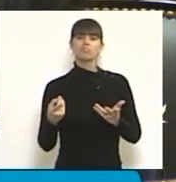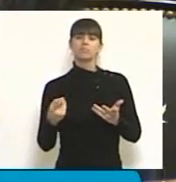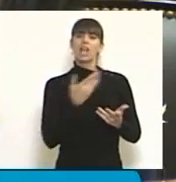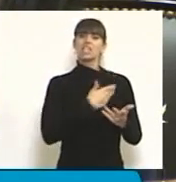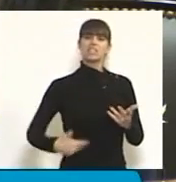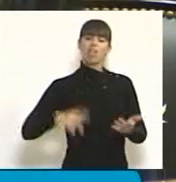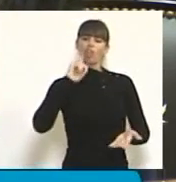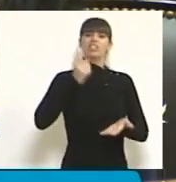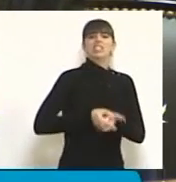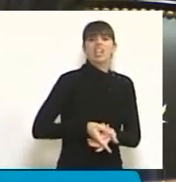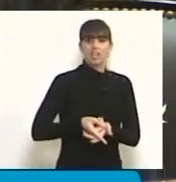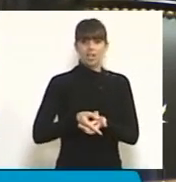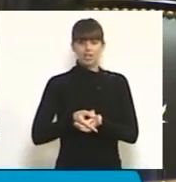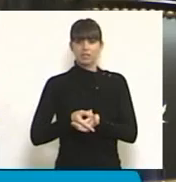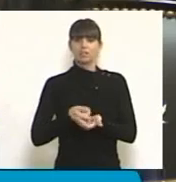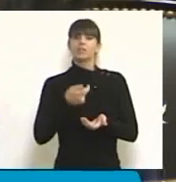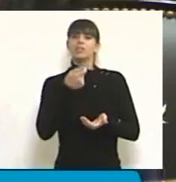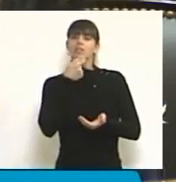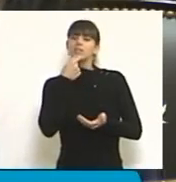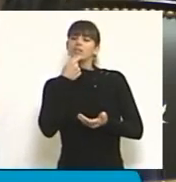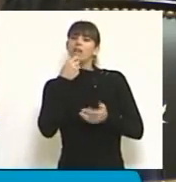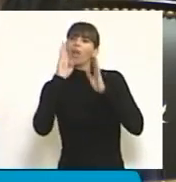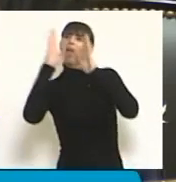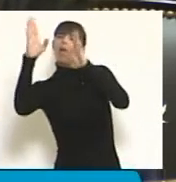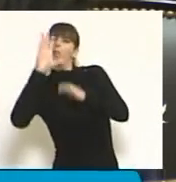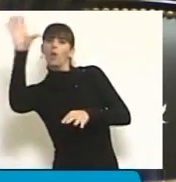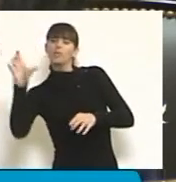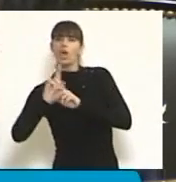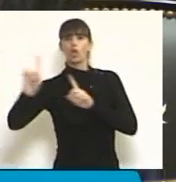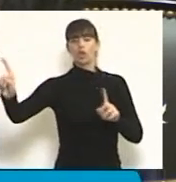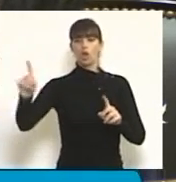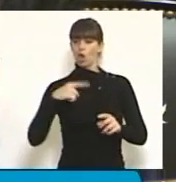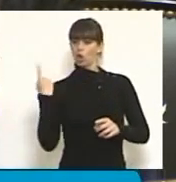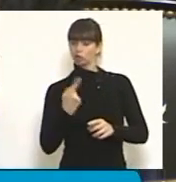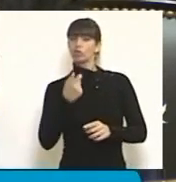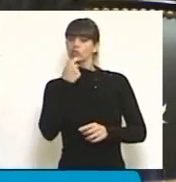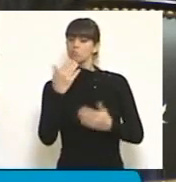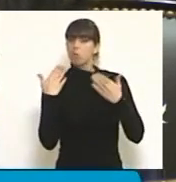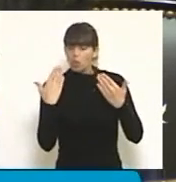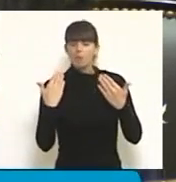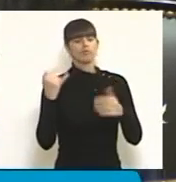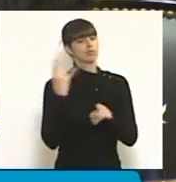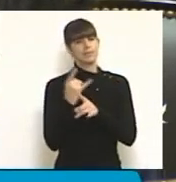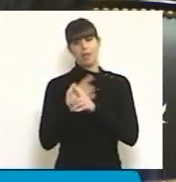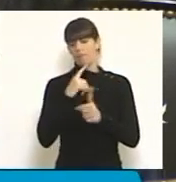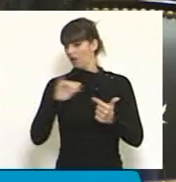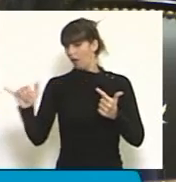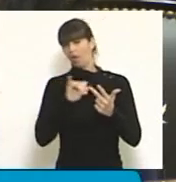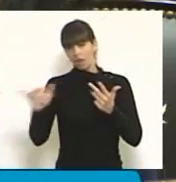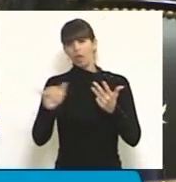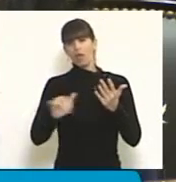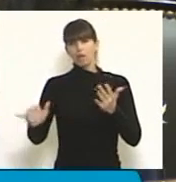del Estado argentino. Nosotros denunciaremos cada vez que tengamos oportunidad